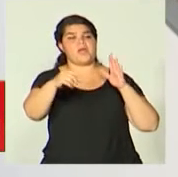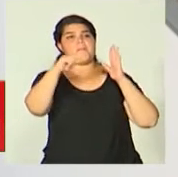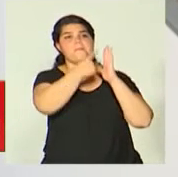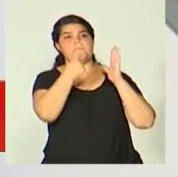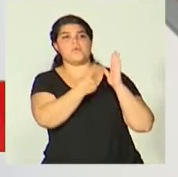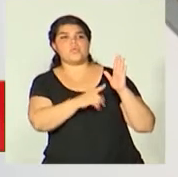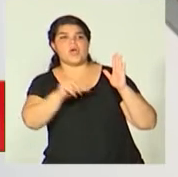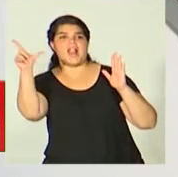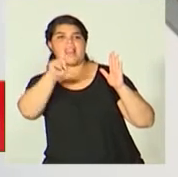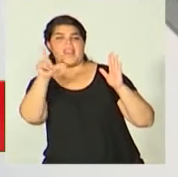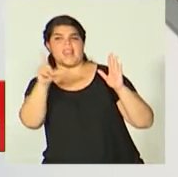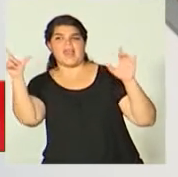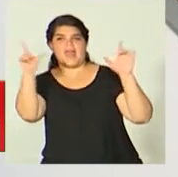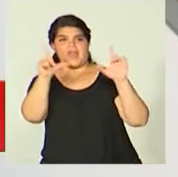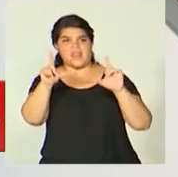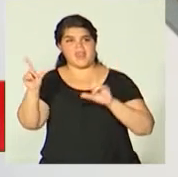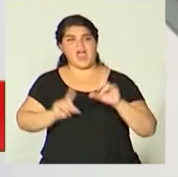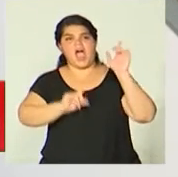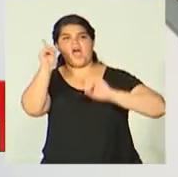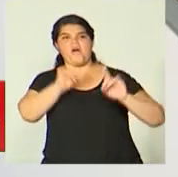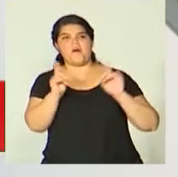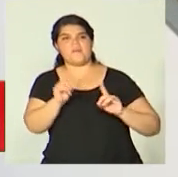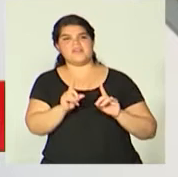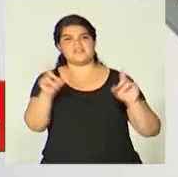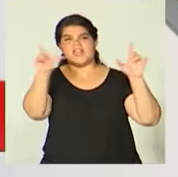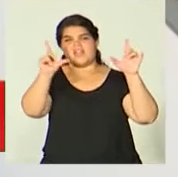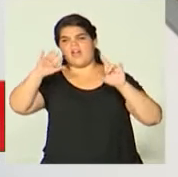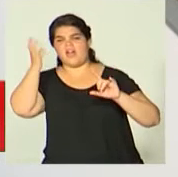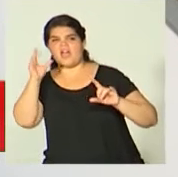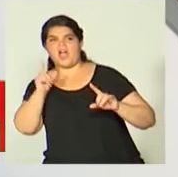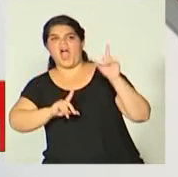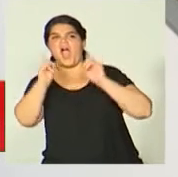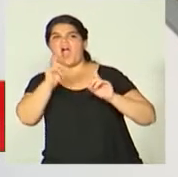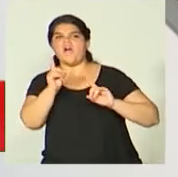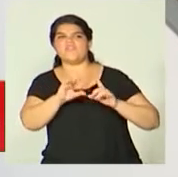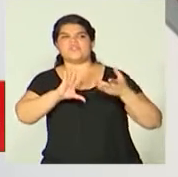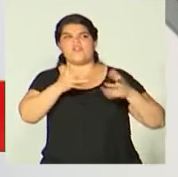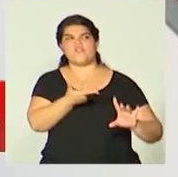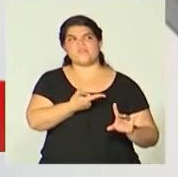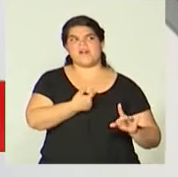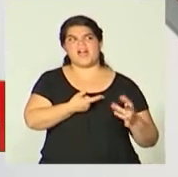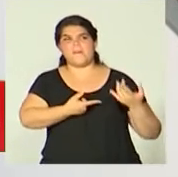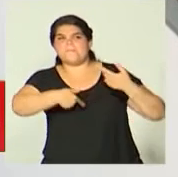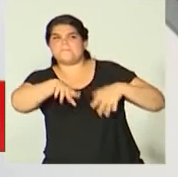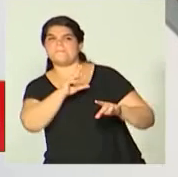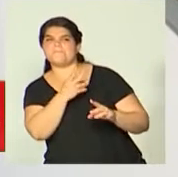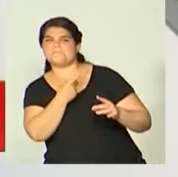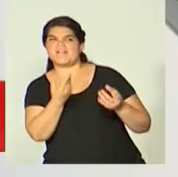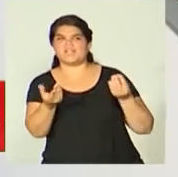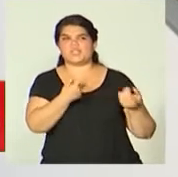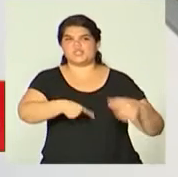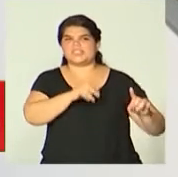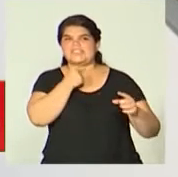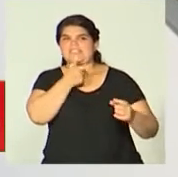que habla sobre las técnicas estigmatización que hacen los medios y esto lo contempla nueva ley de servicio de comunicación audiovisual